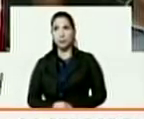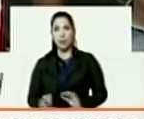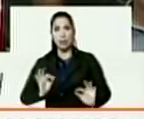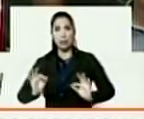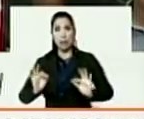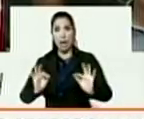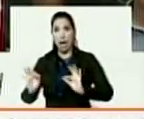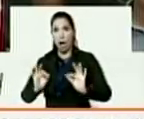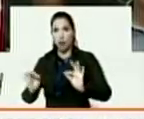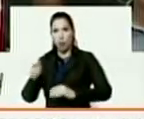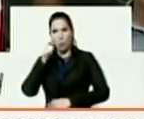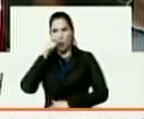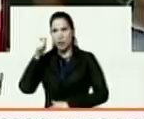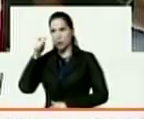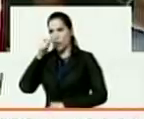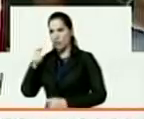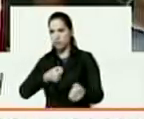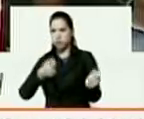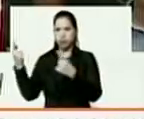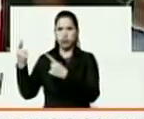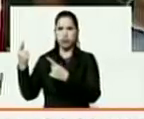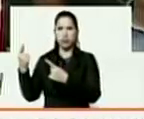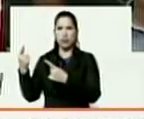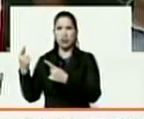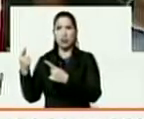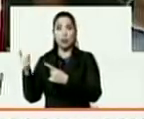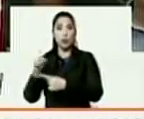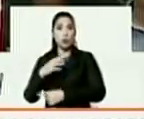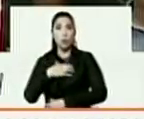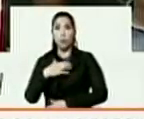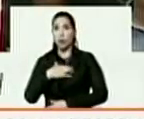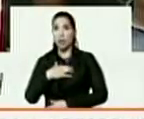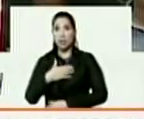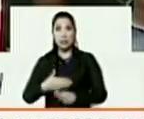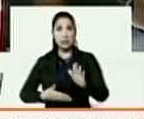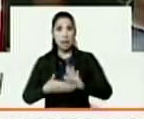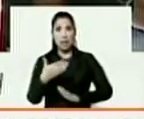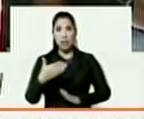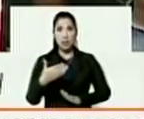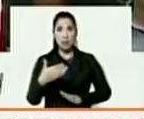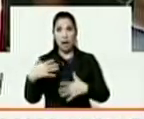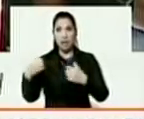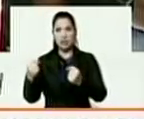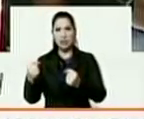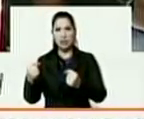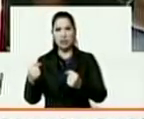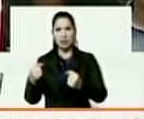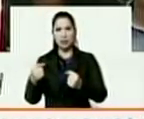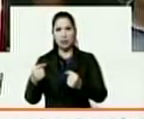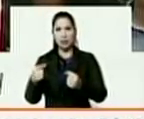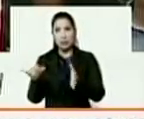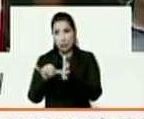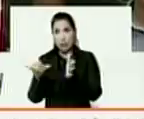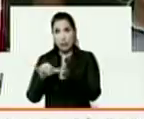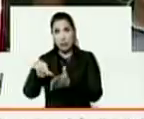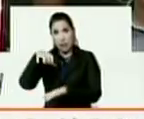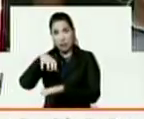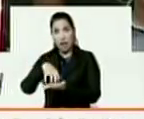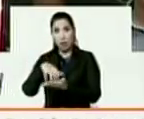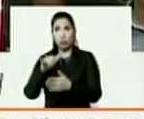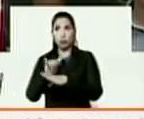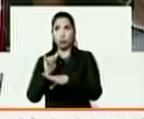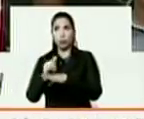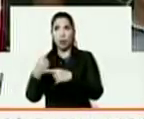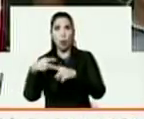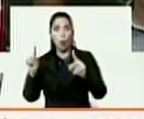operaciones a ser torturado no salió aquí habíamos erc y tengo collar y si baja por caripito y